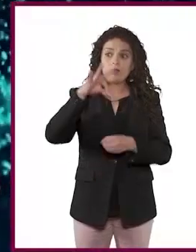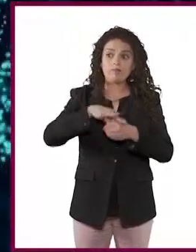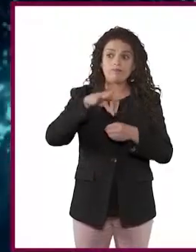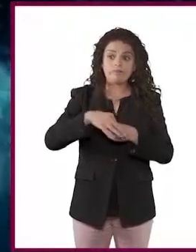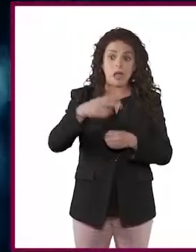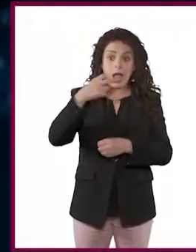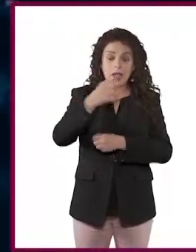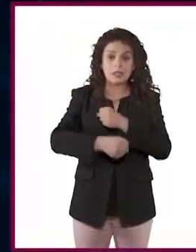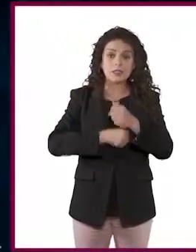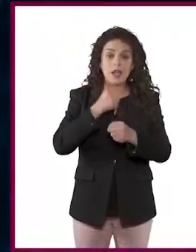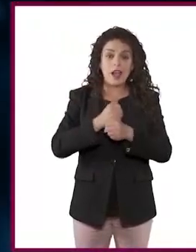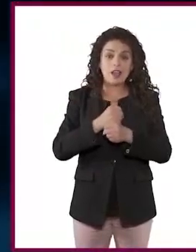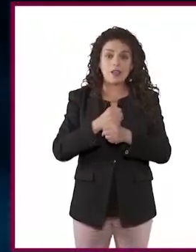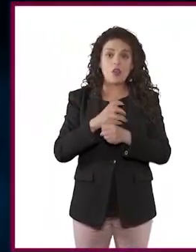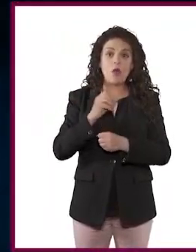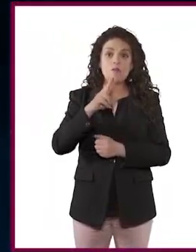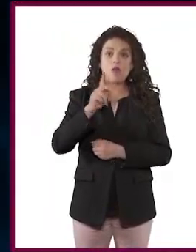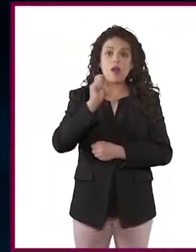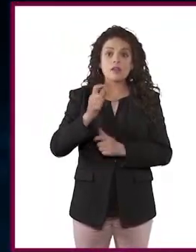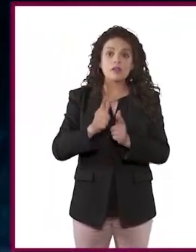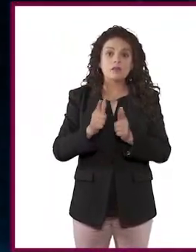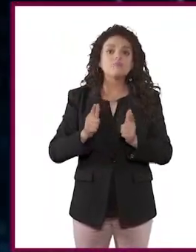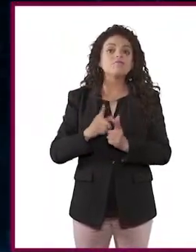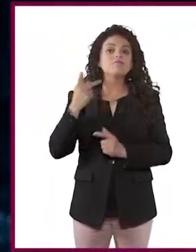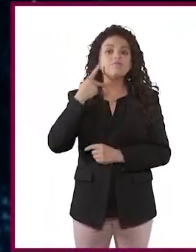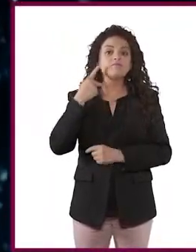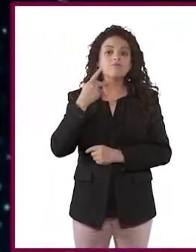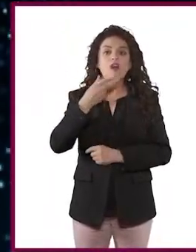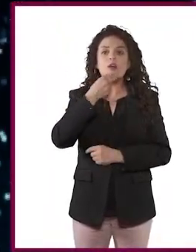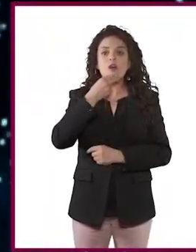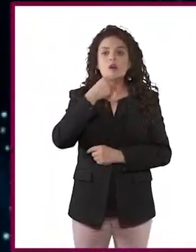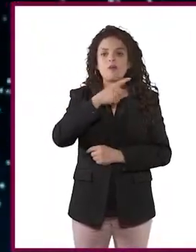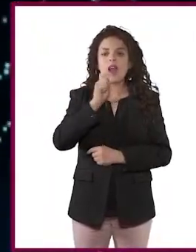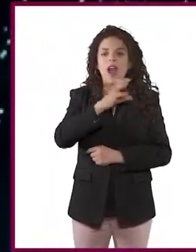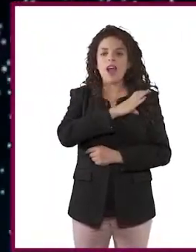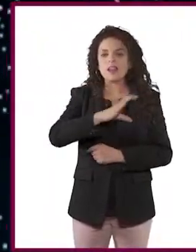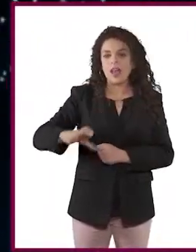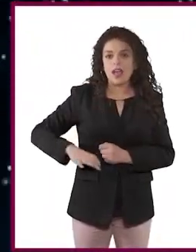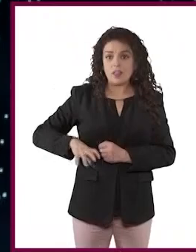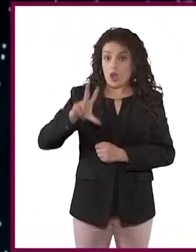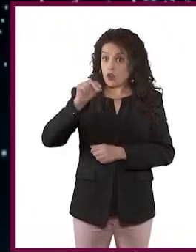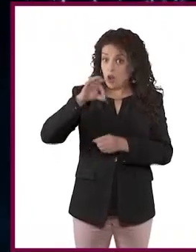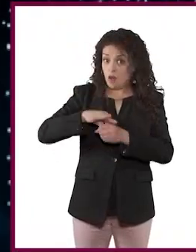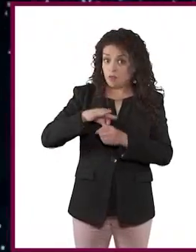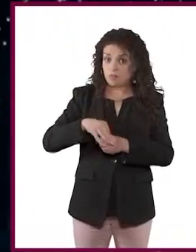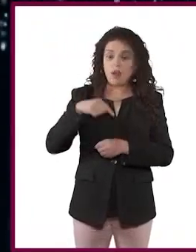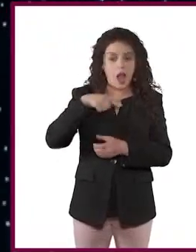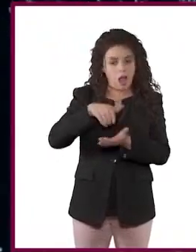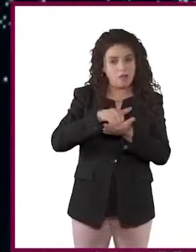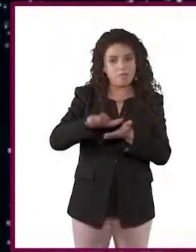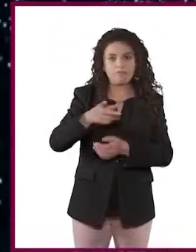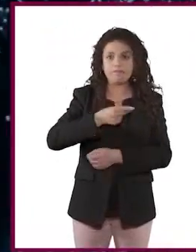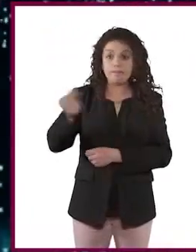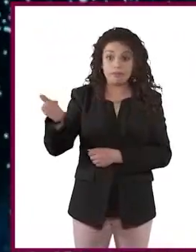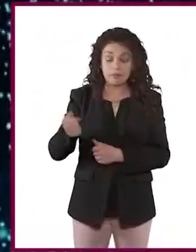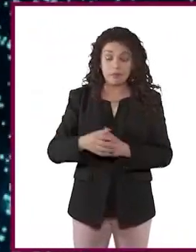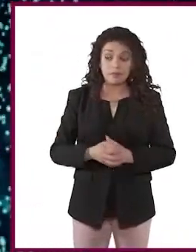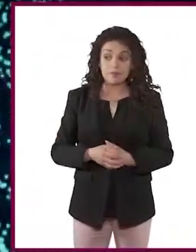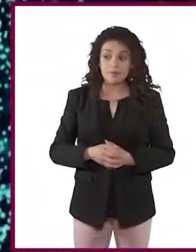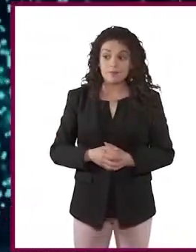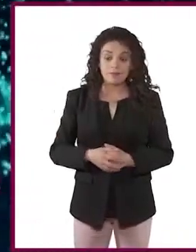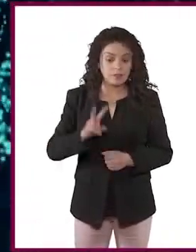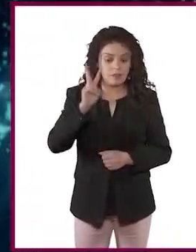en las elecciones de ese año por un candidato. Si no, perdíamos el trabajo como tal. Pues me